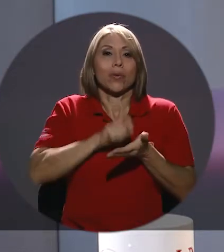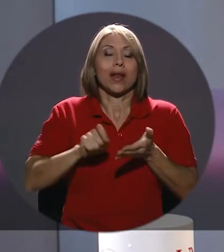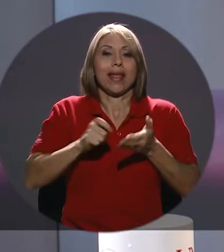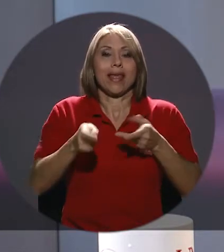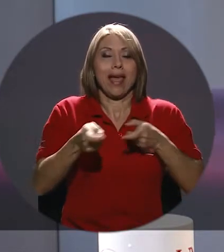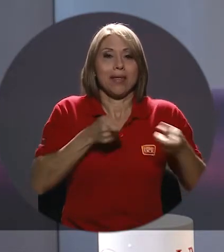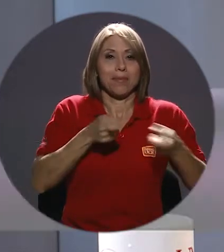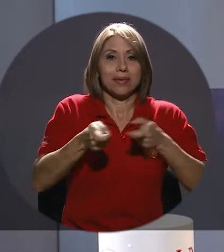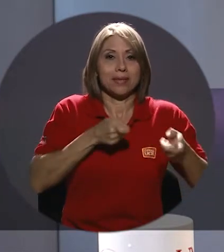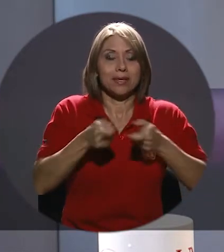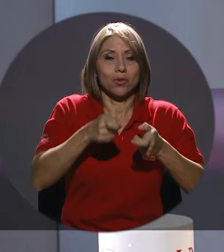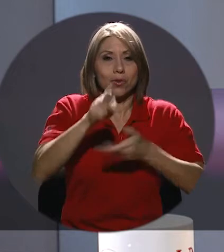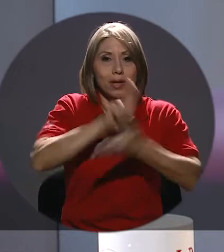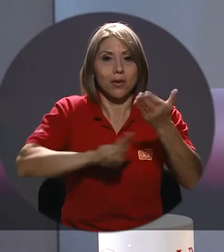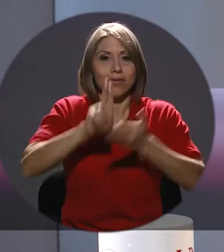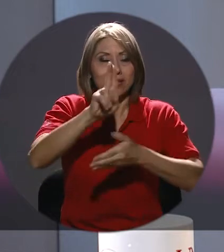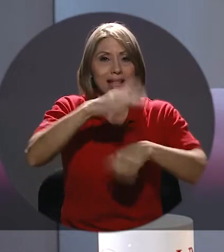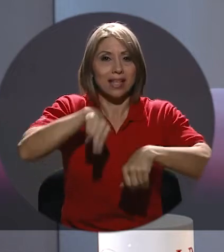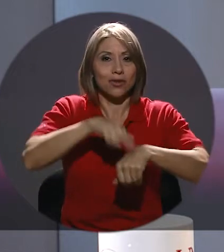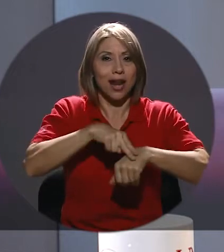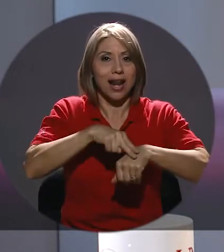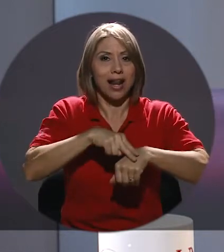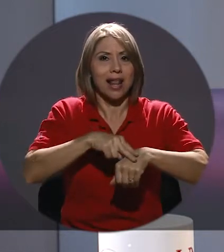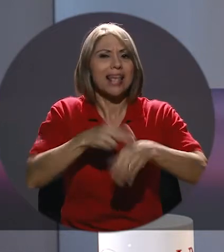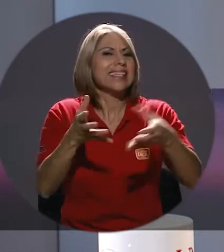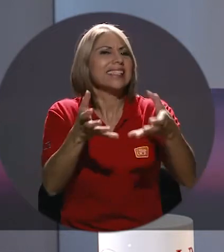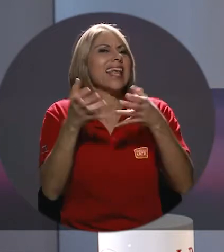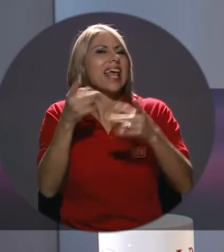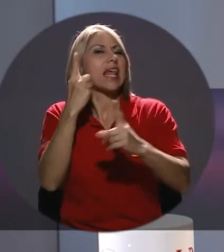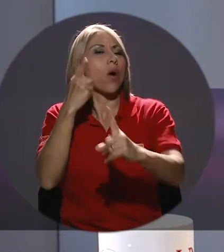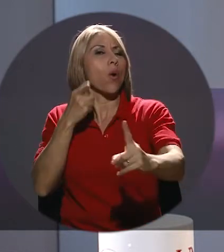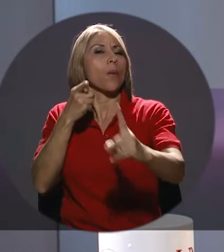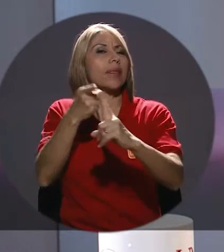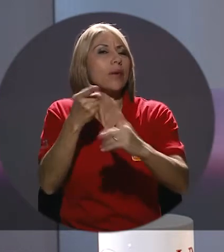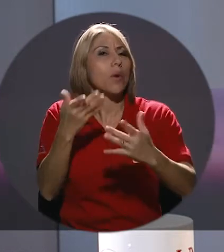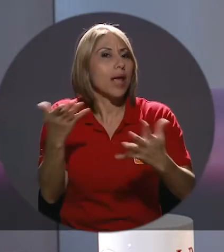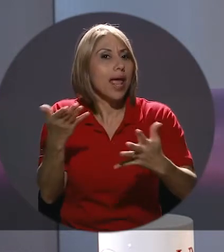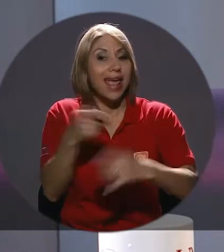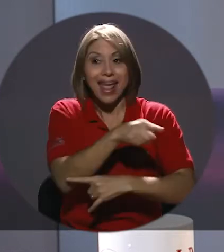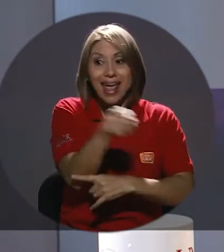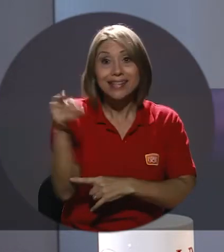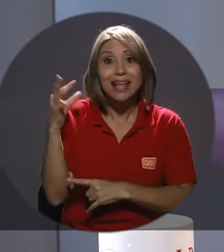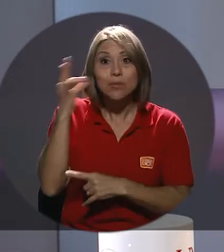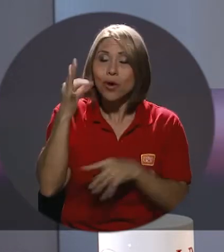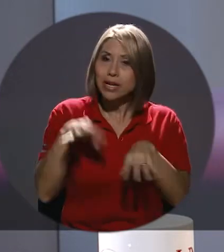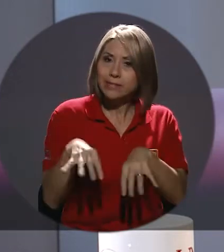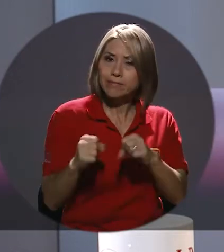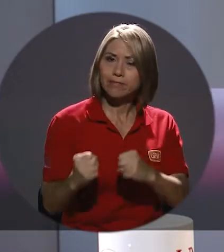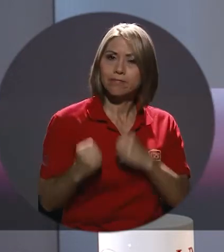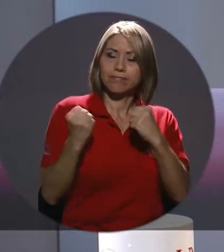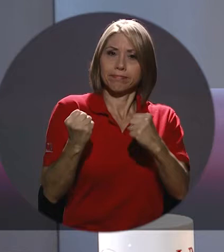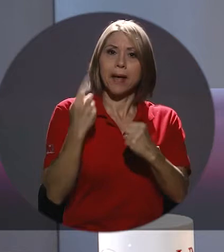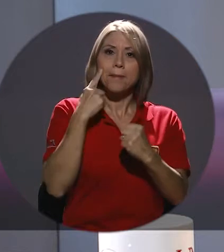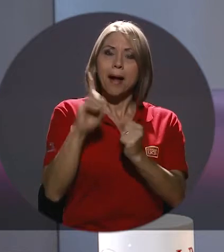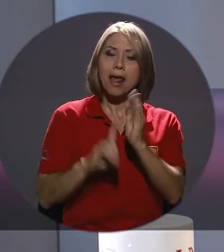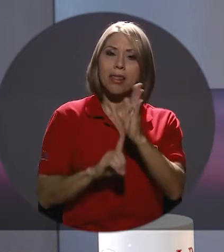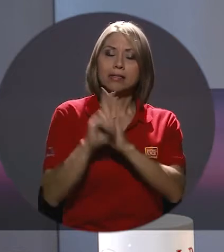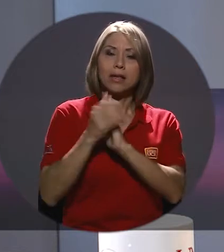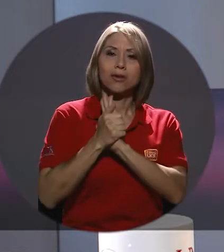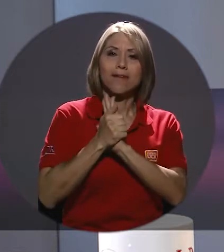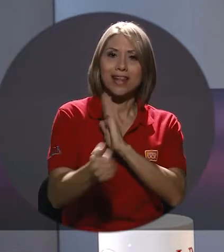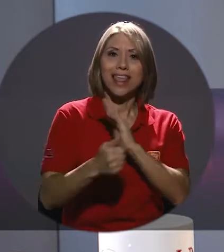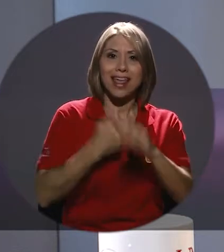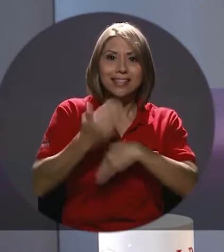Nacional, y la idea era empoderarlas tanto para que desarrollen ese tipo de habilidades para salir adelante, como para